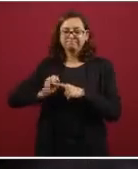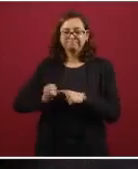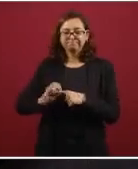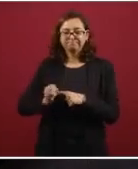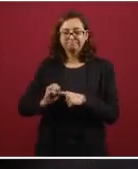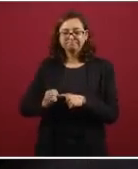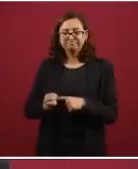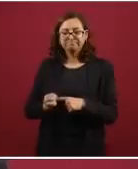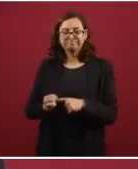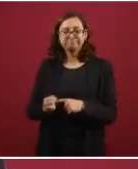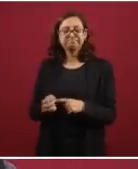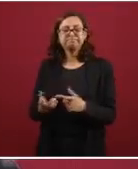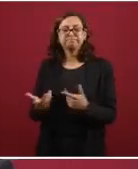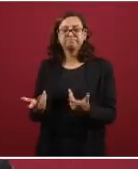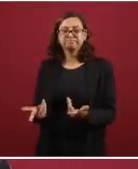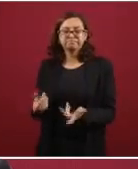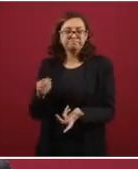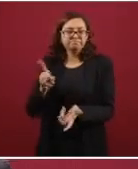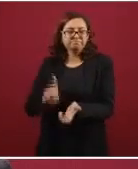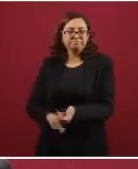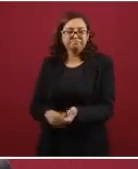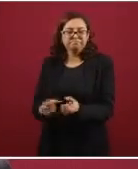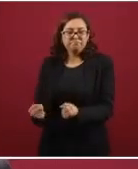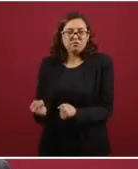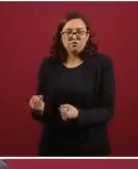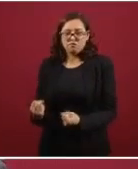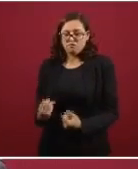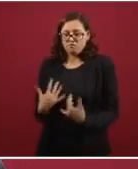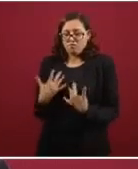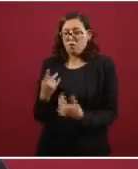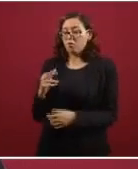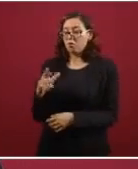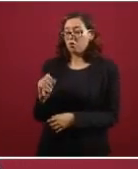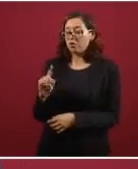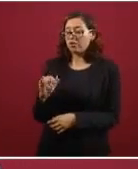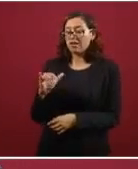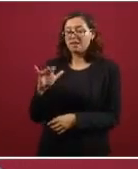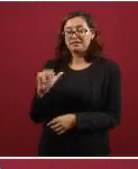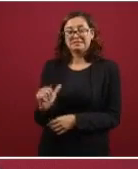es proteína de primera.